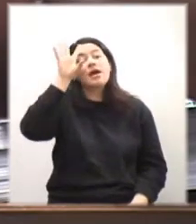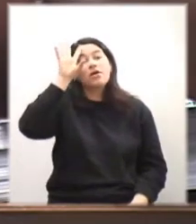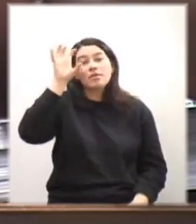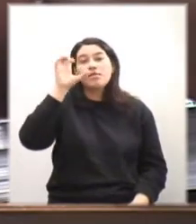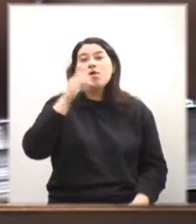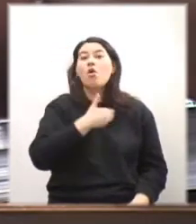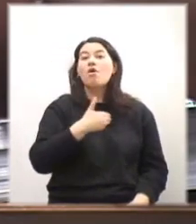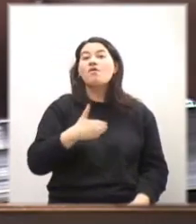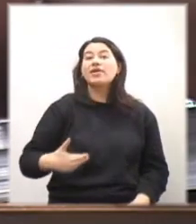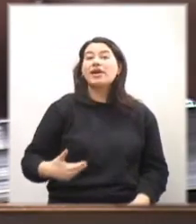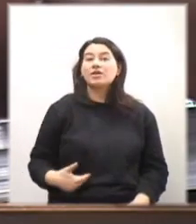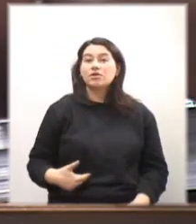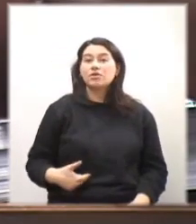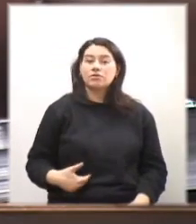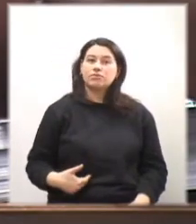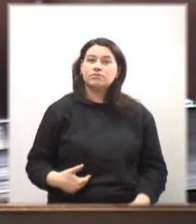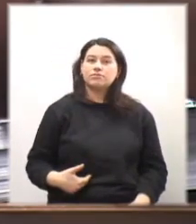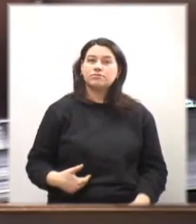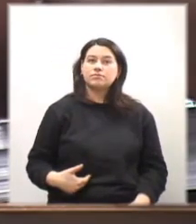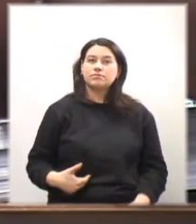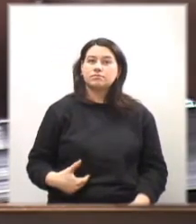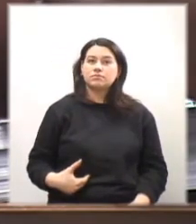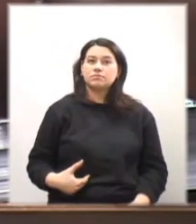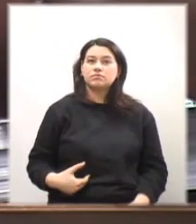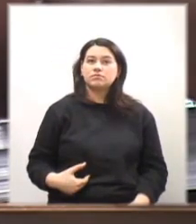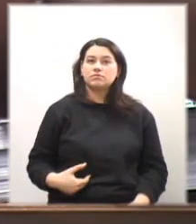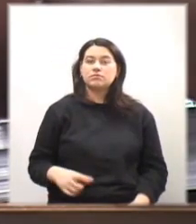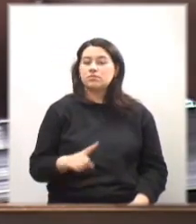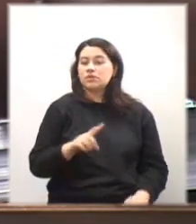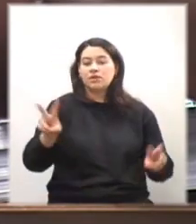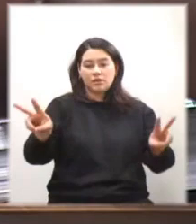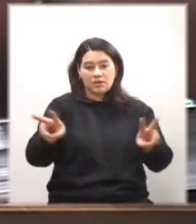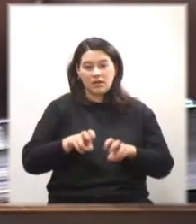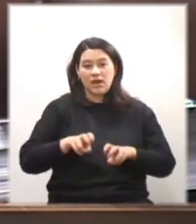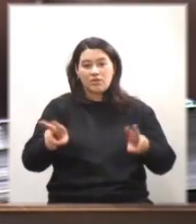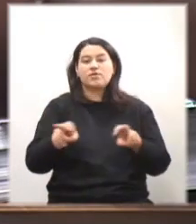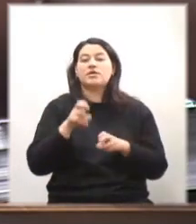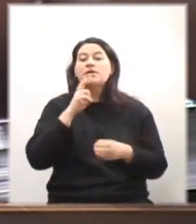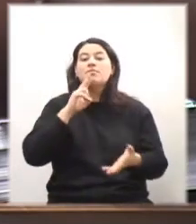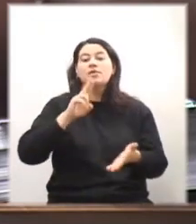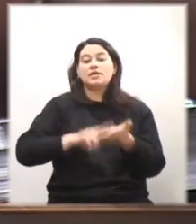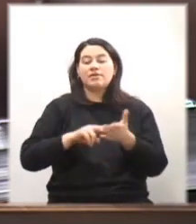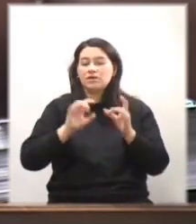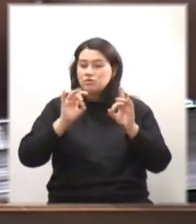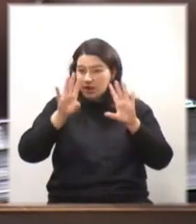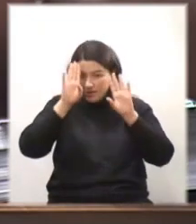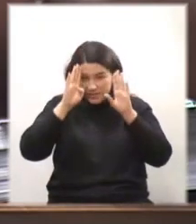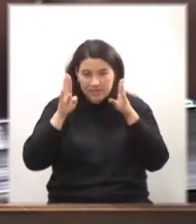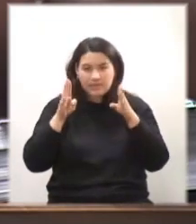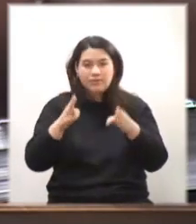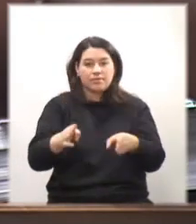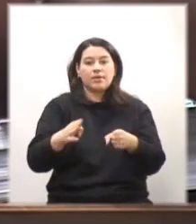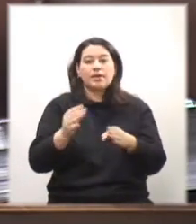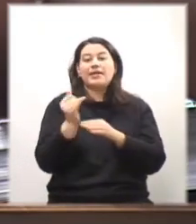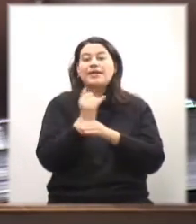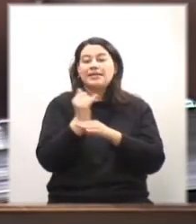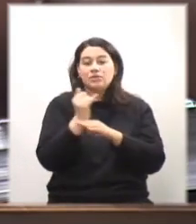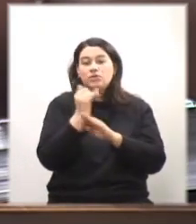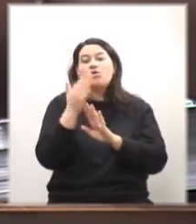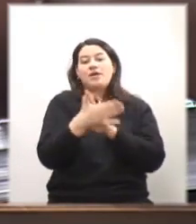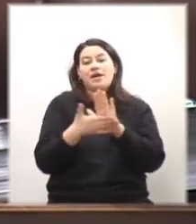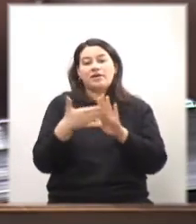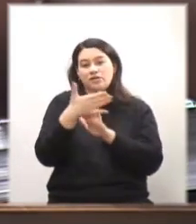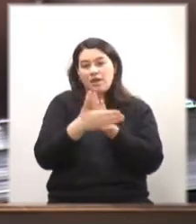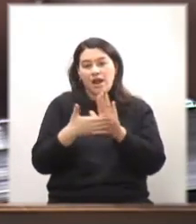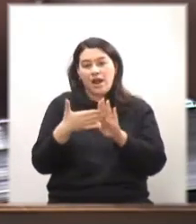que este gobierno privó de la financiación vía recaudación impositiva dirigida exclusivamente al Instituto